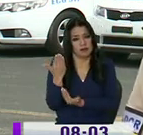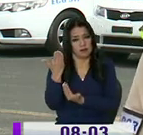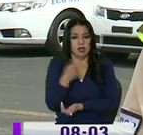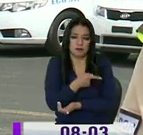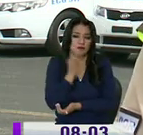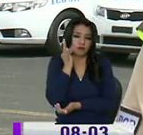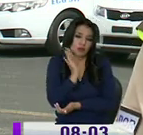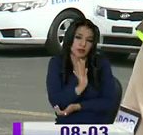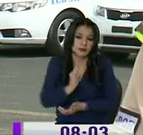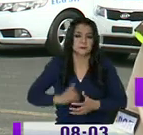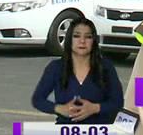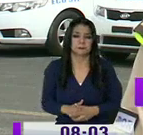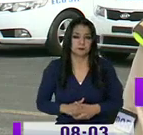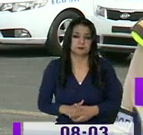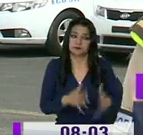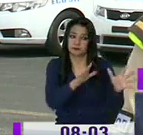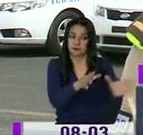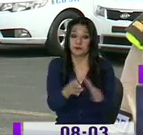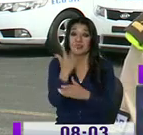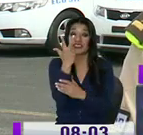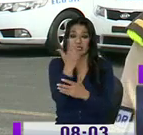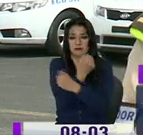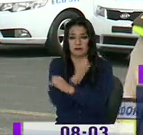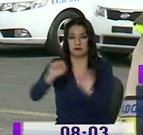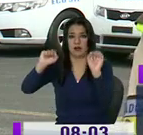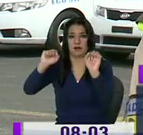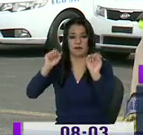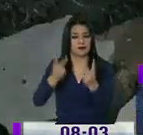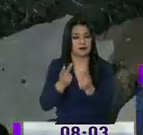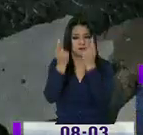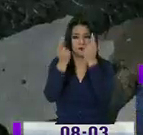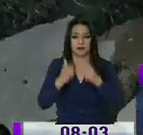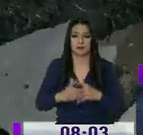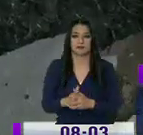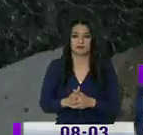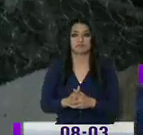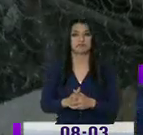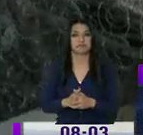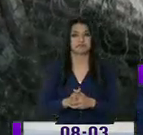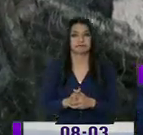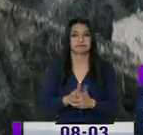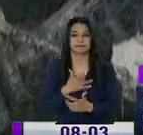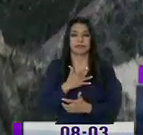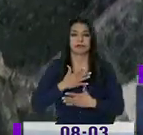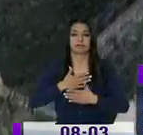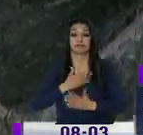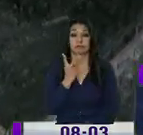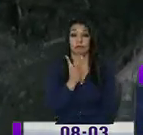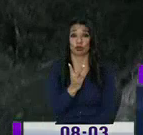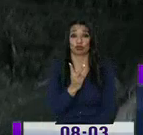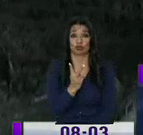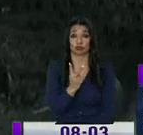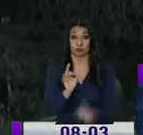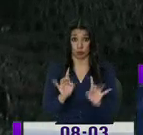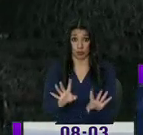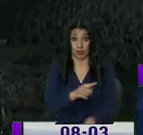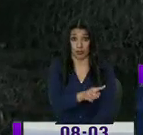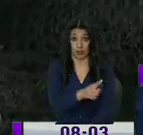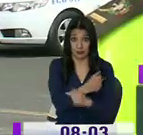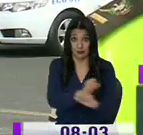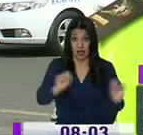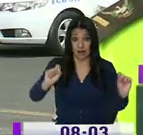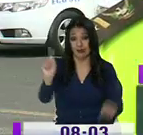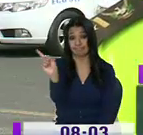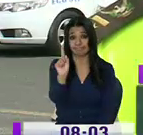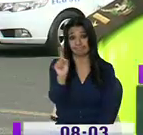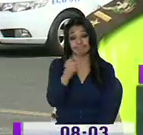señora esta, y sacamos a los 3 de ahí del lugar inmediatamente. Lamentablemente, los otros 2 no corrieron con la misma suerte. El